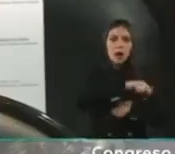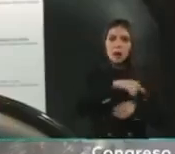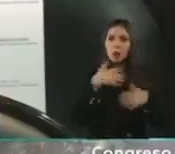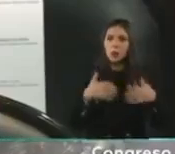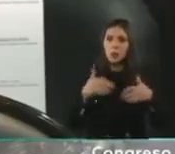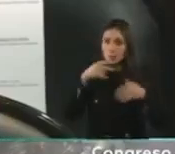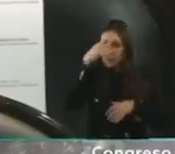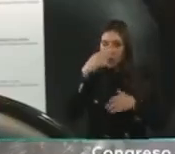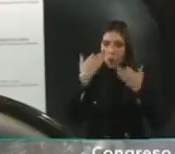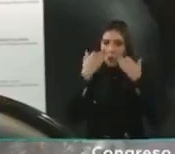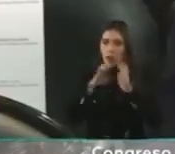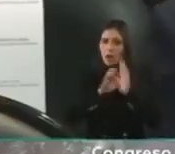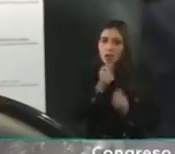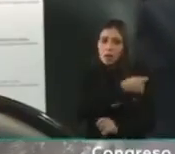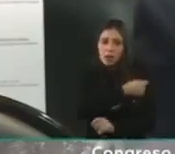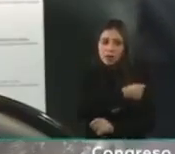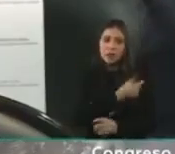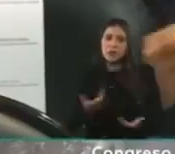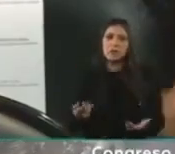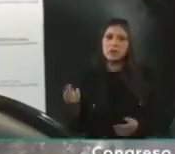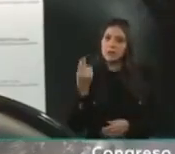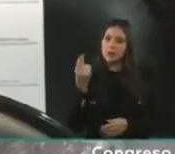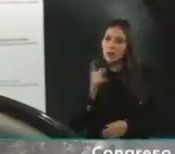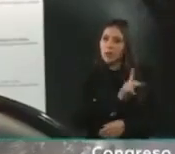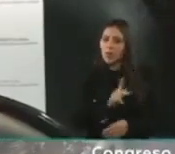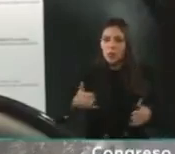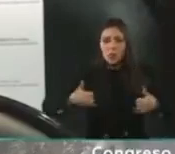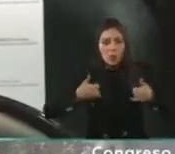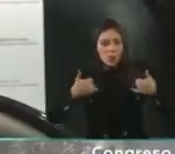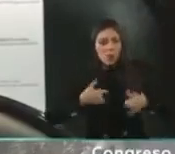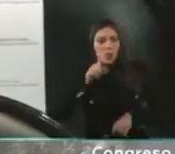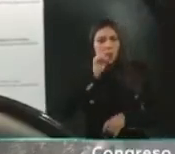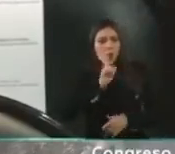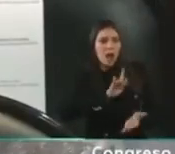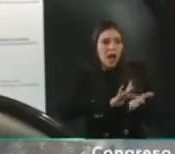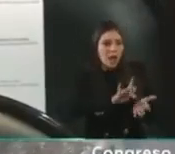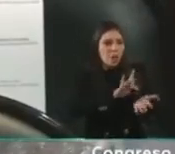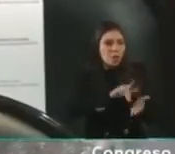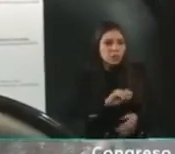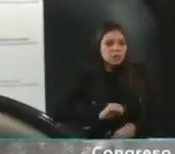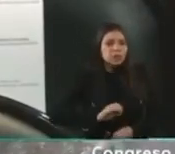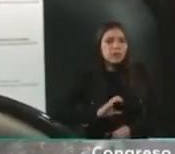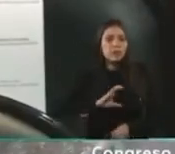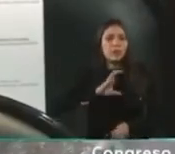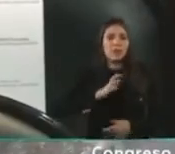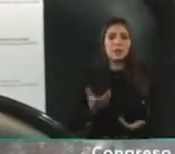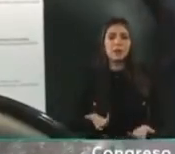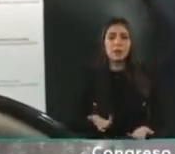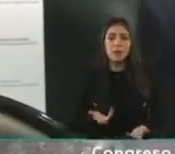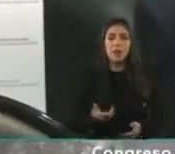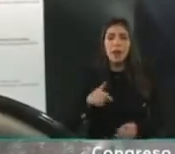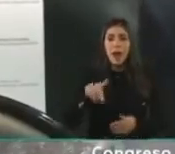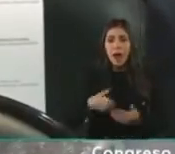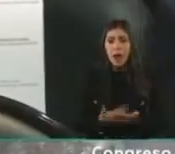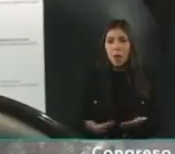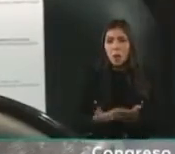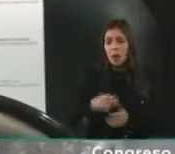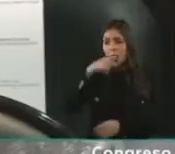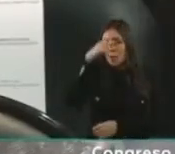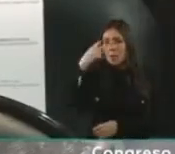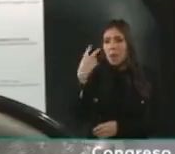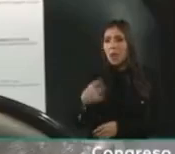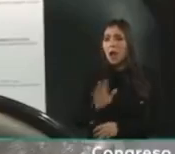las mujeres. México no se puede conformar con lo ordinario. Tenemos que pensar en grande